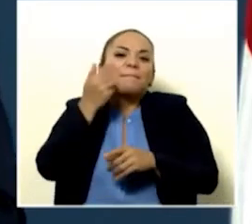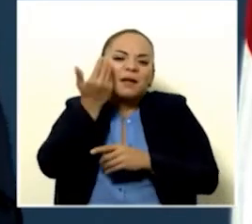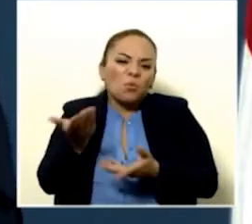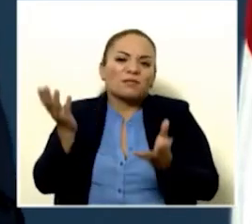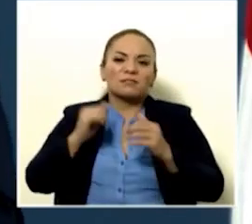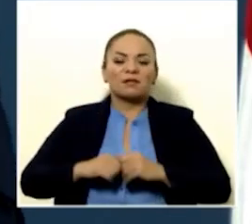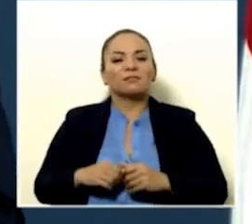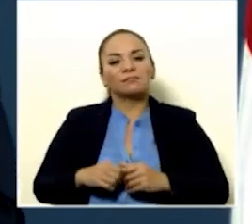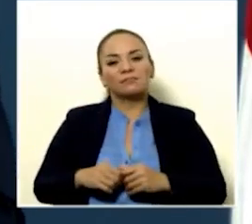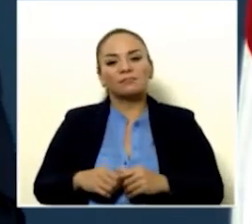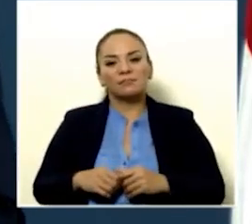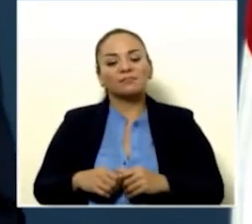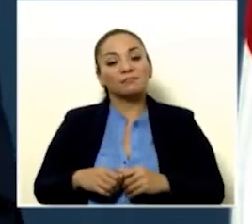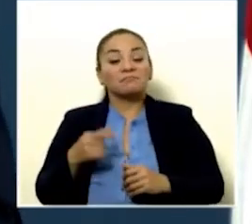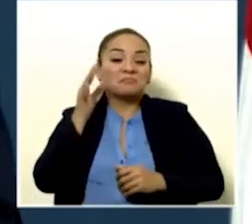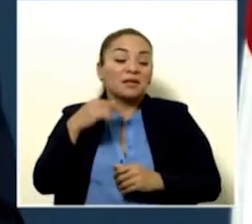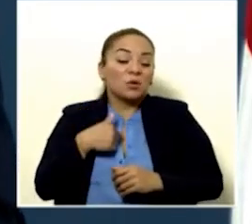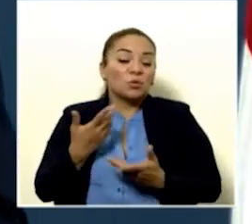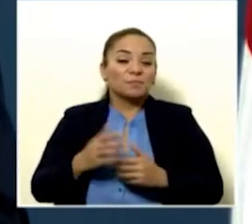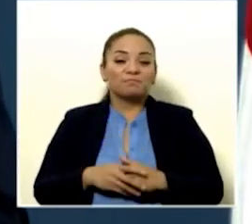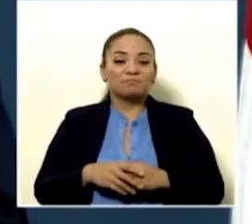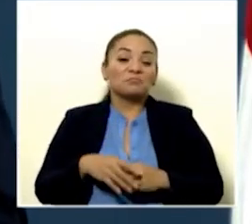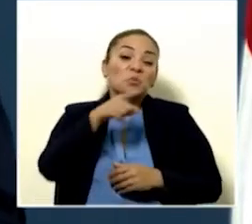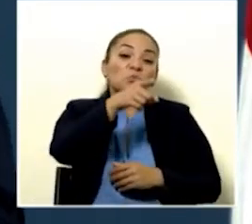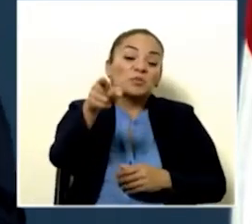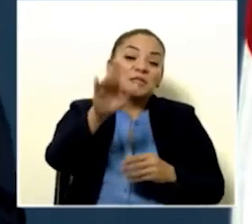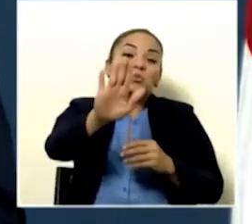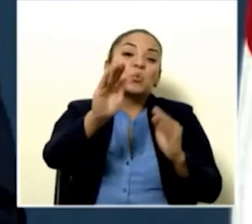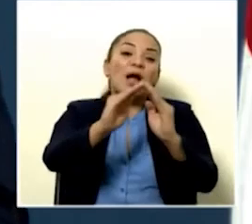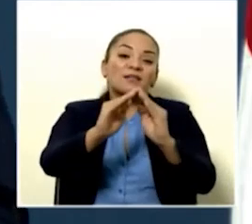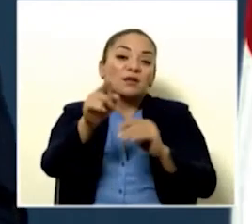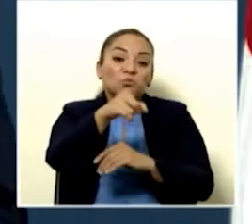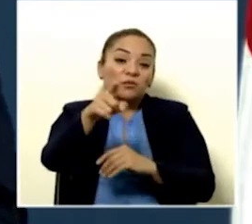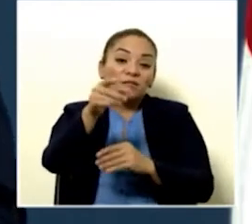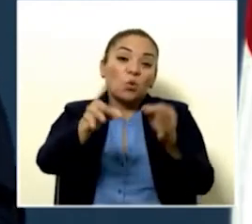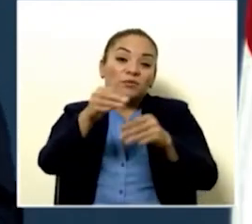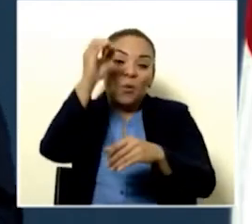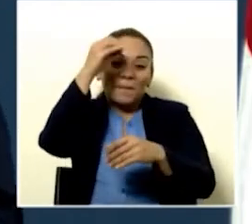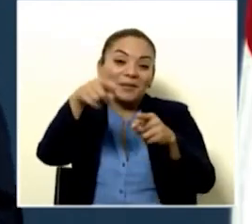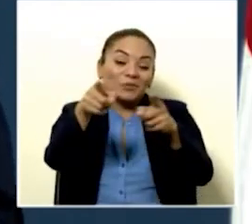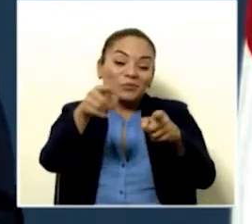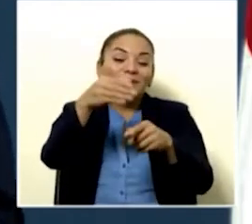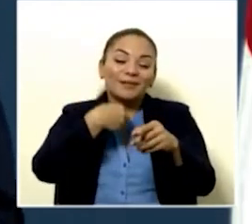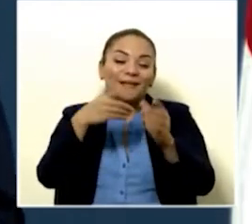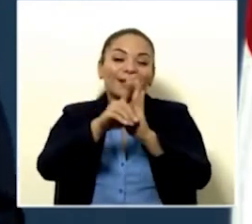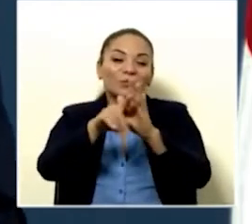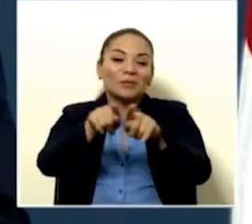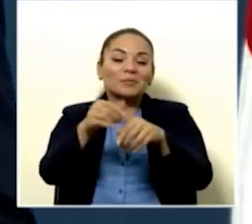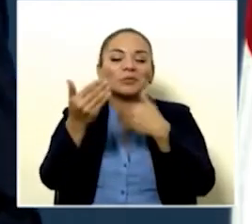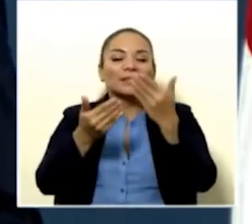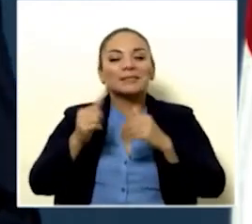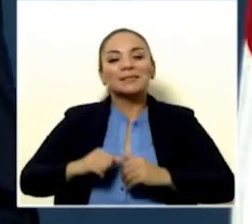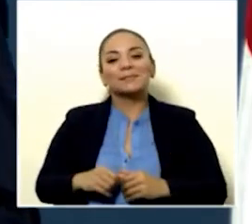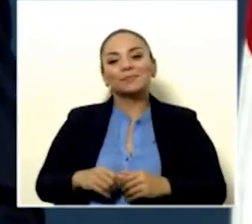ajena. Creo yo, allá usted en su casa, juzgue y opine. Usted tiene ese derecho también. Muchas